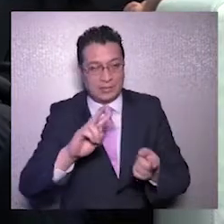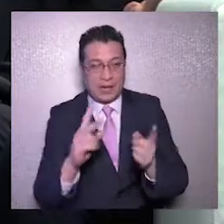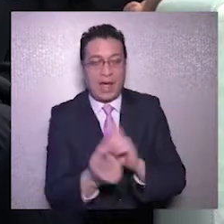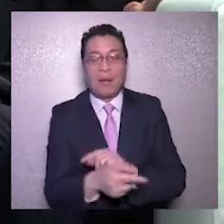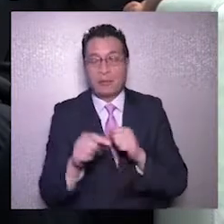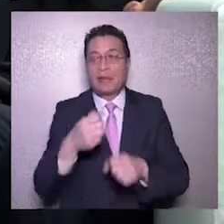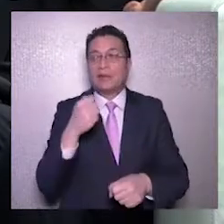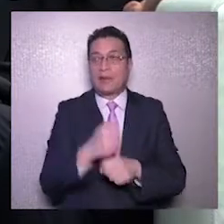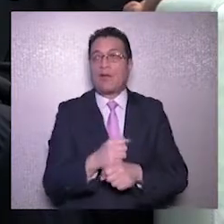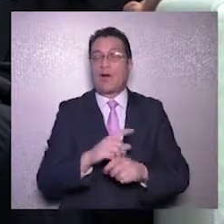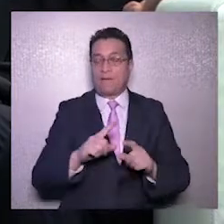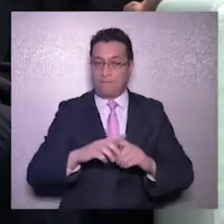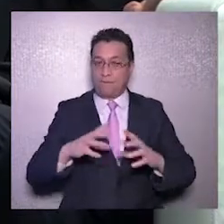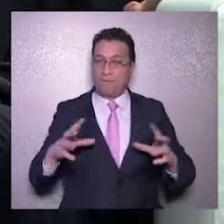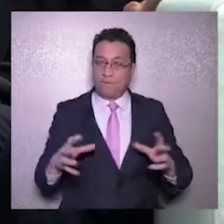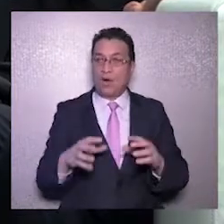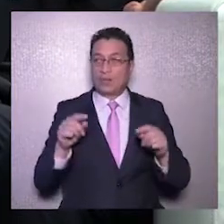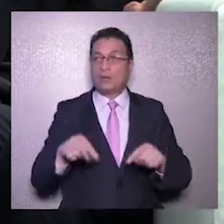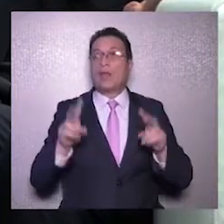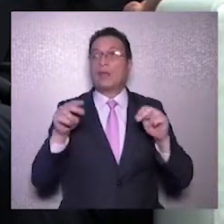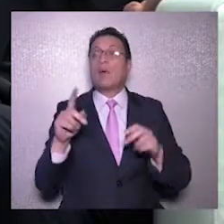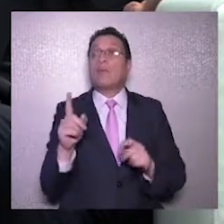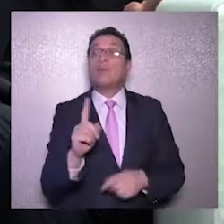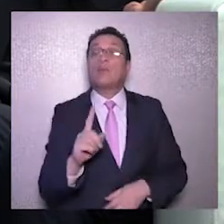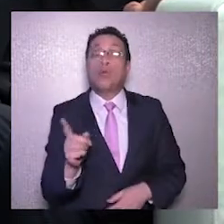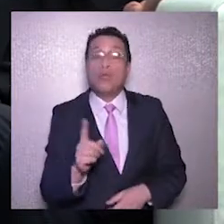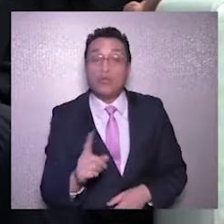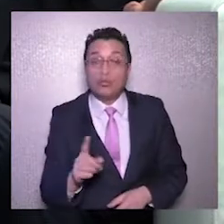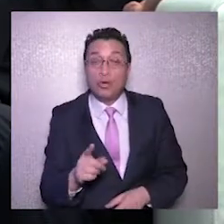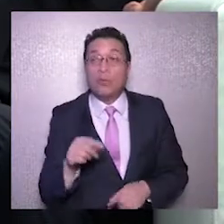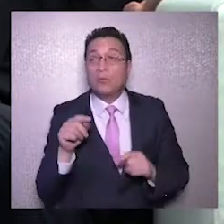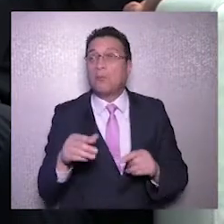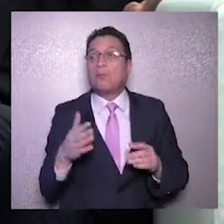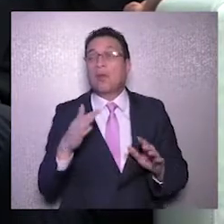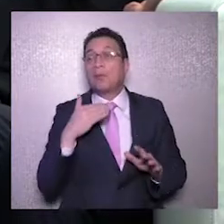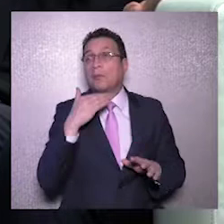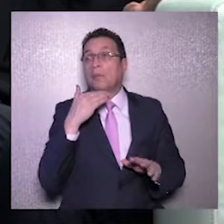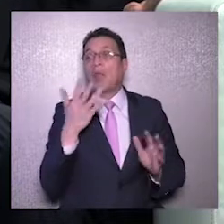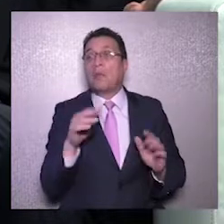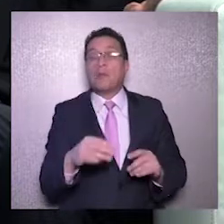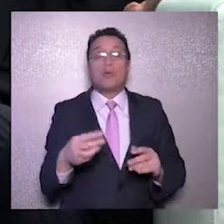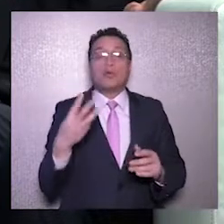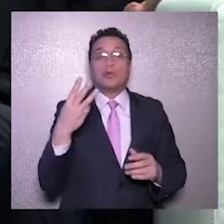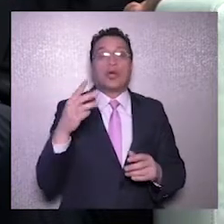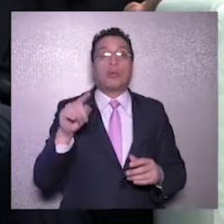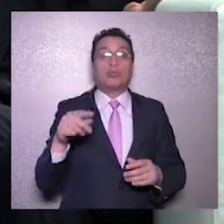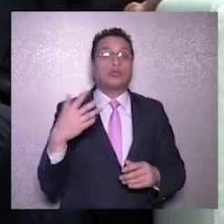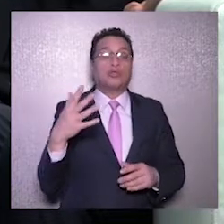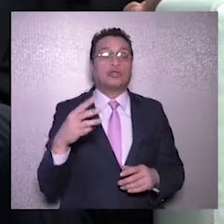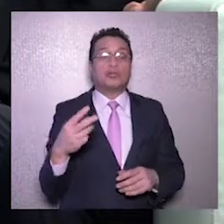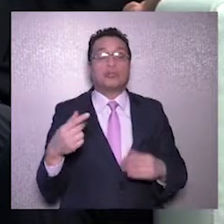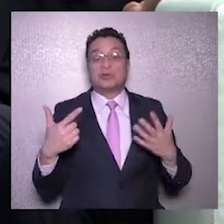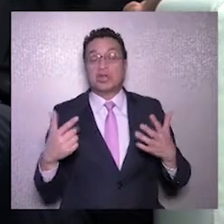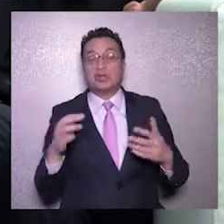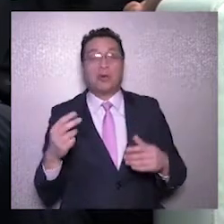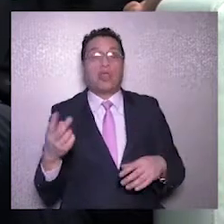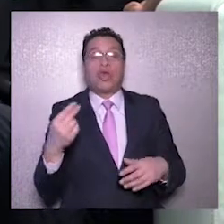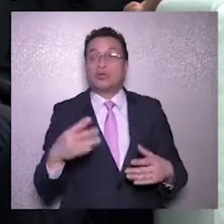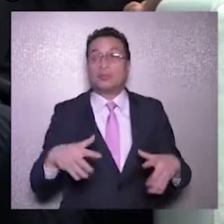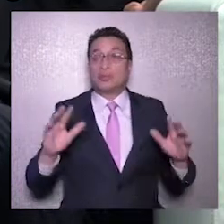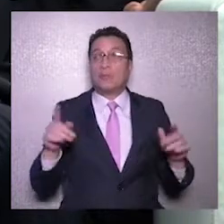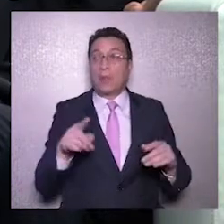con fuerza en estas materias, porque si no, da lo mismo tener 3.5, 7 o 12. Estados Unidos